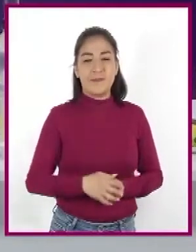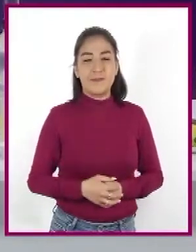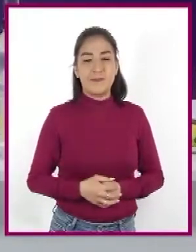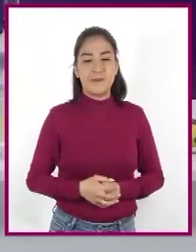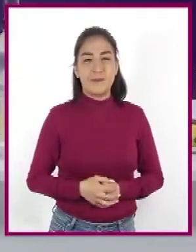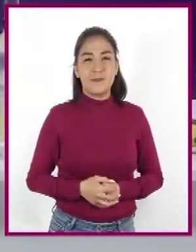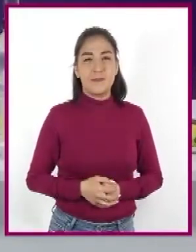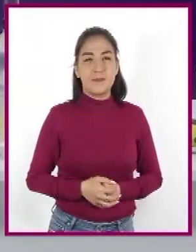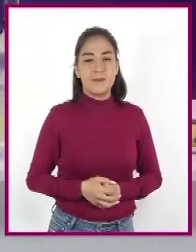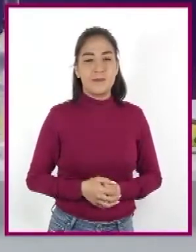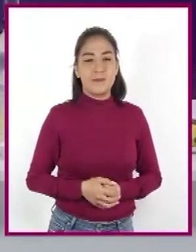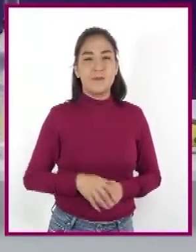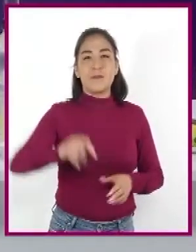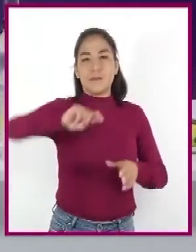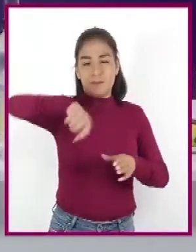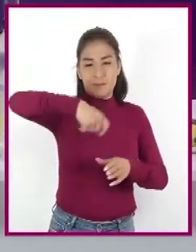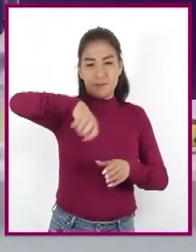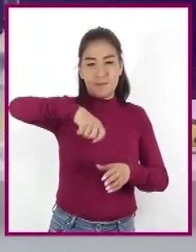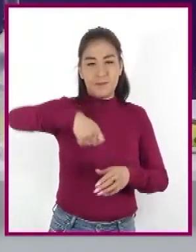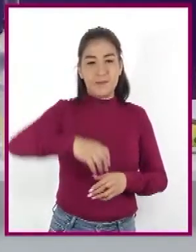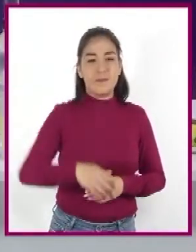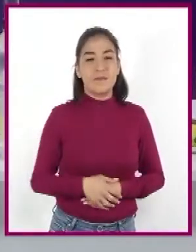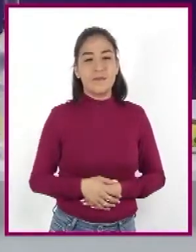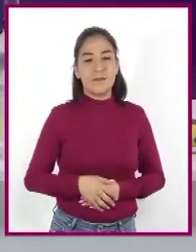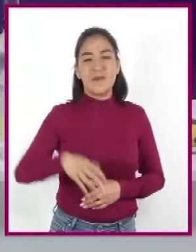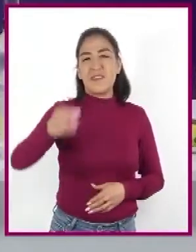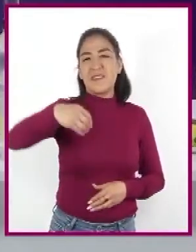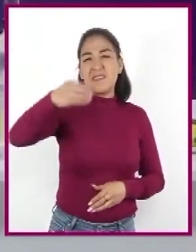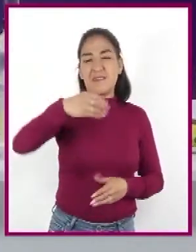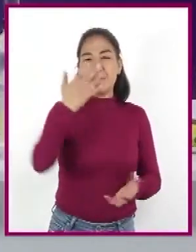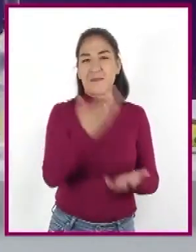y vamos a disolver. Ah, perfecto. ¿Ves?